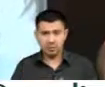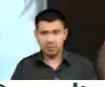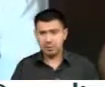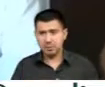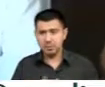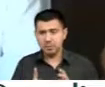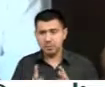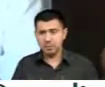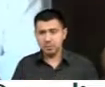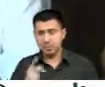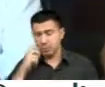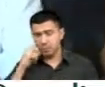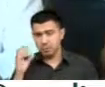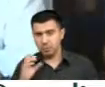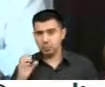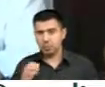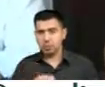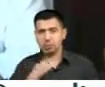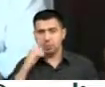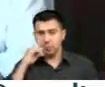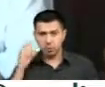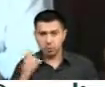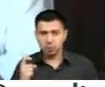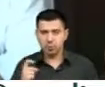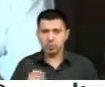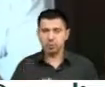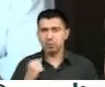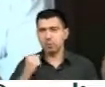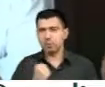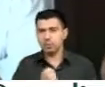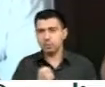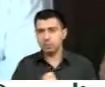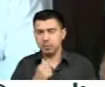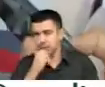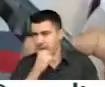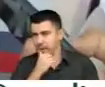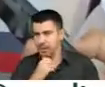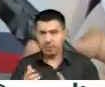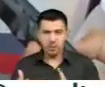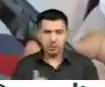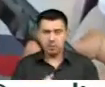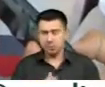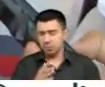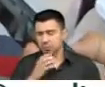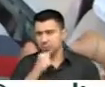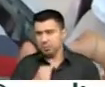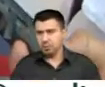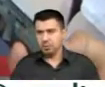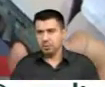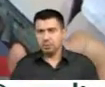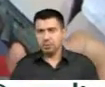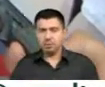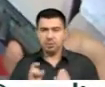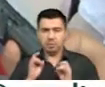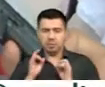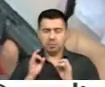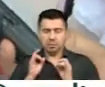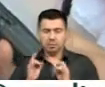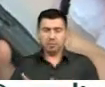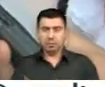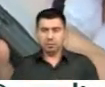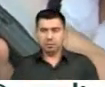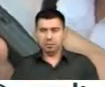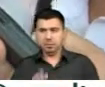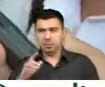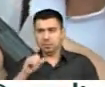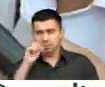personas buscando unos espacios de empleo y nunca los encuentran. En rechazo a las posiciones y a las decisiones de orden unilateral